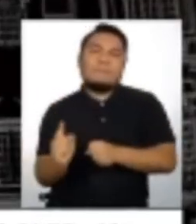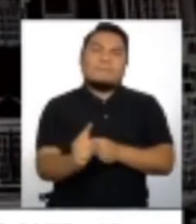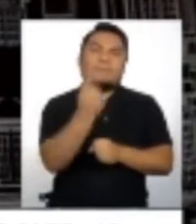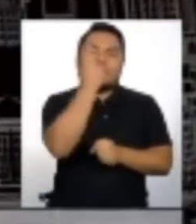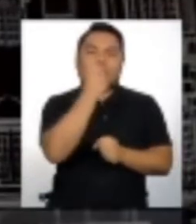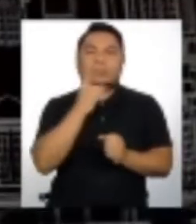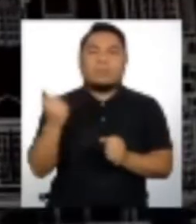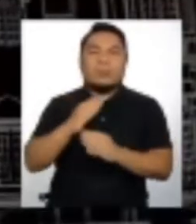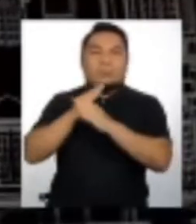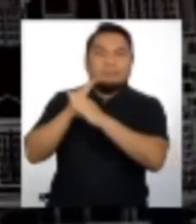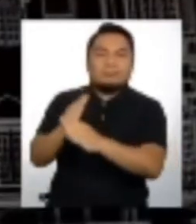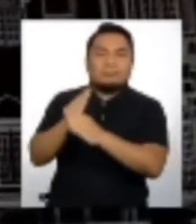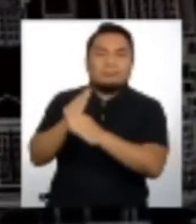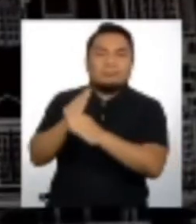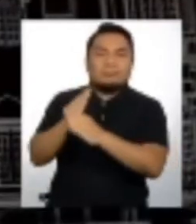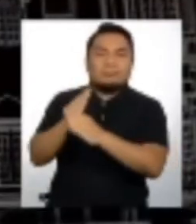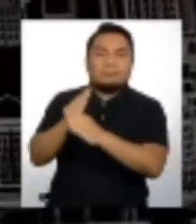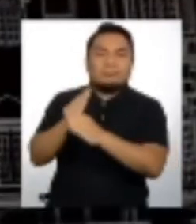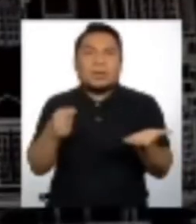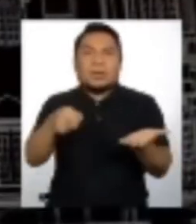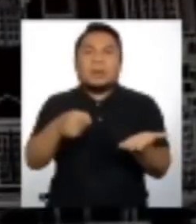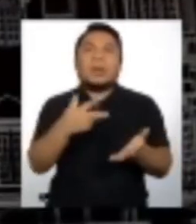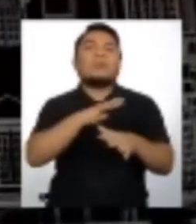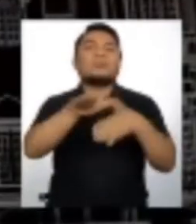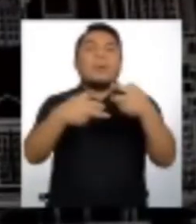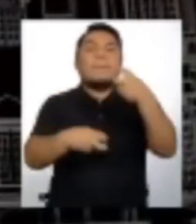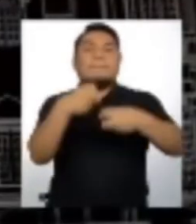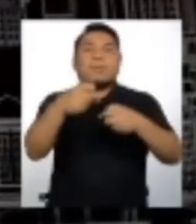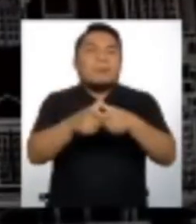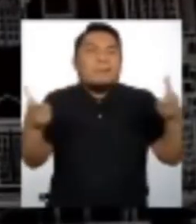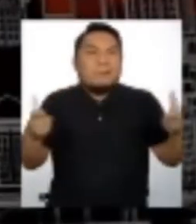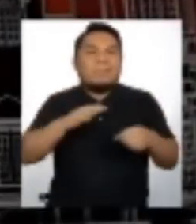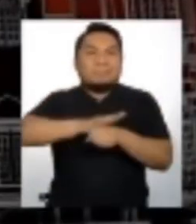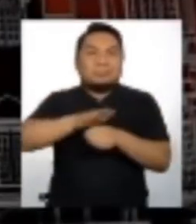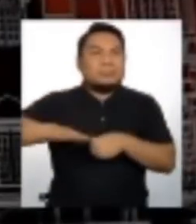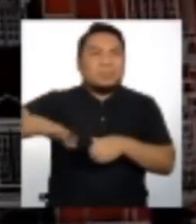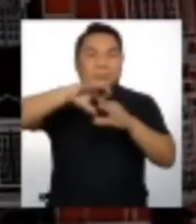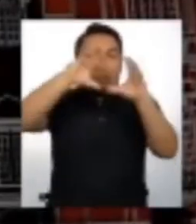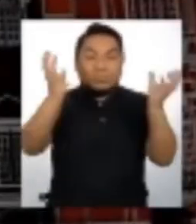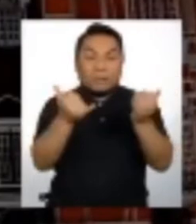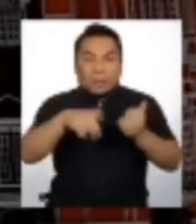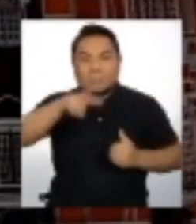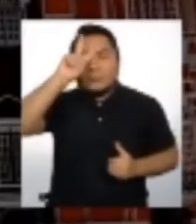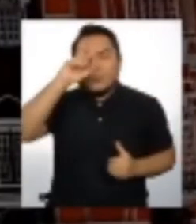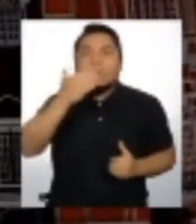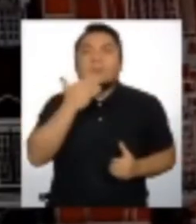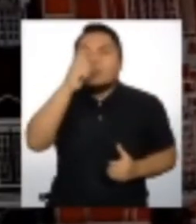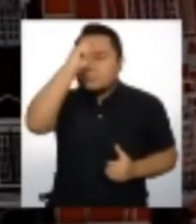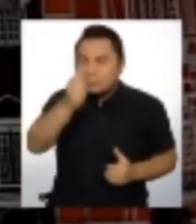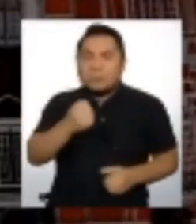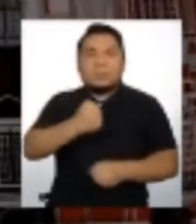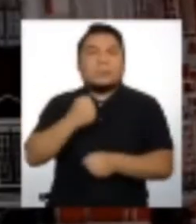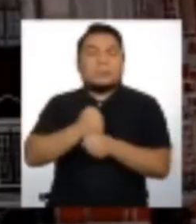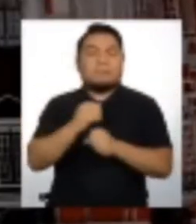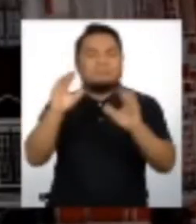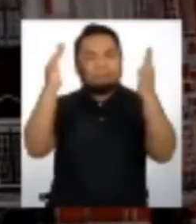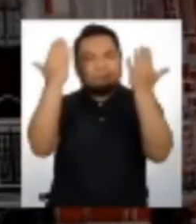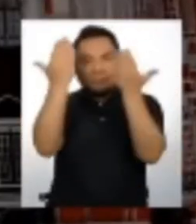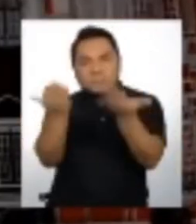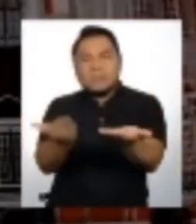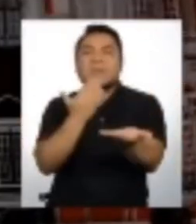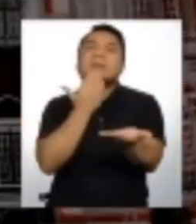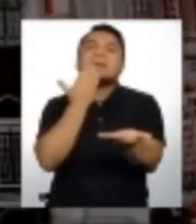de atención frente a esta problemática generada por el móvil 19 hablamos de un homenaje principalmente